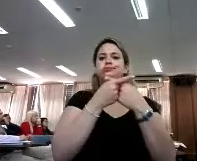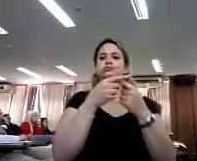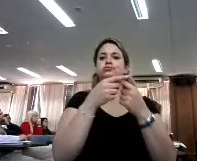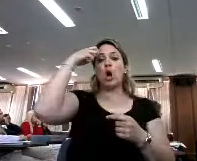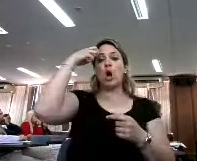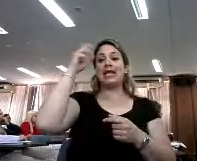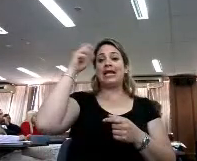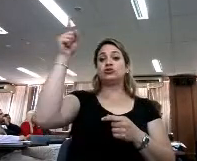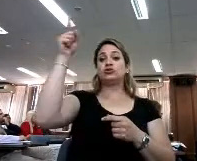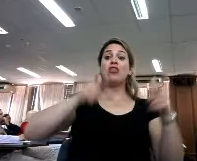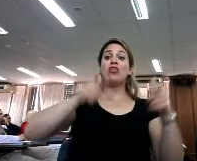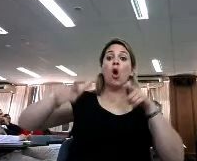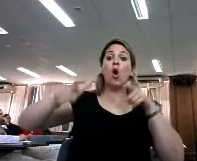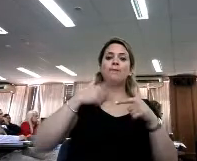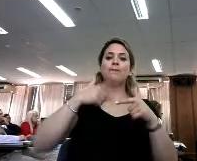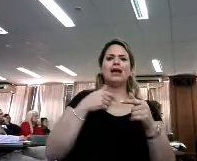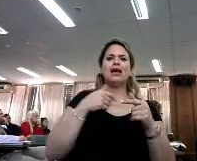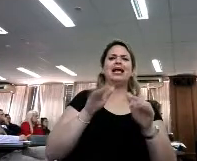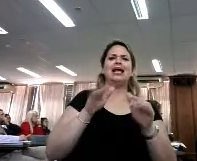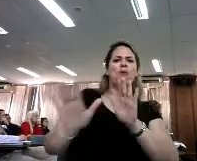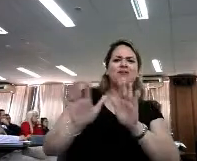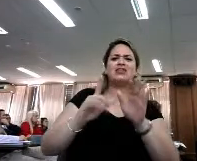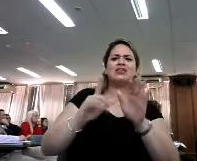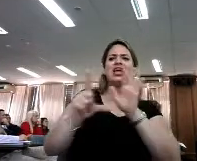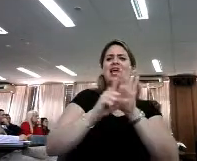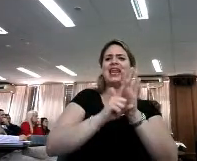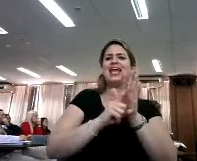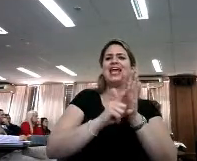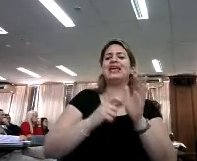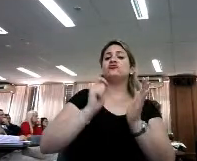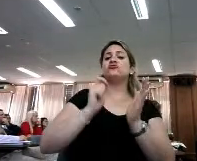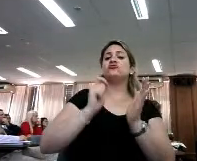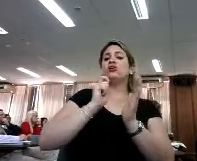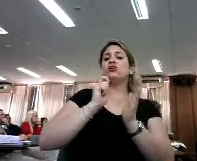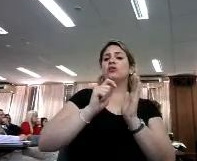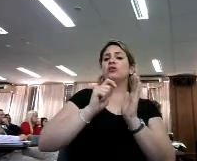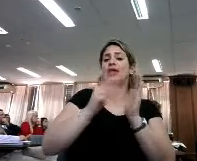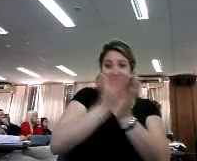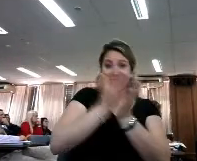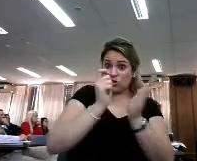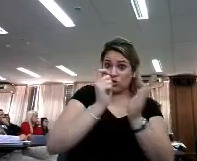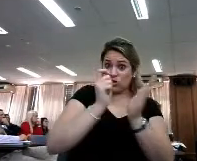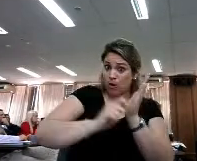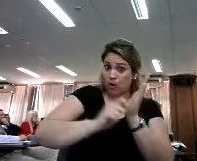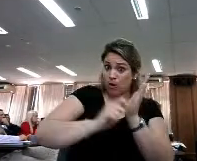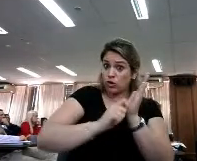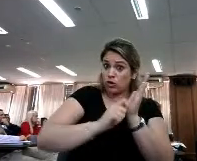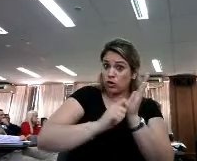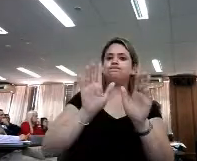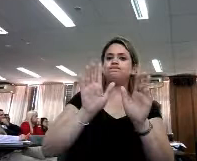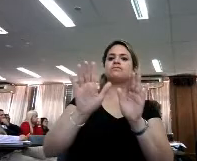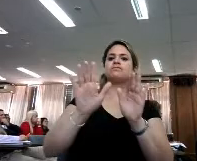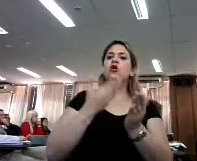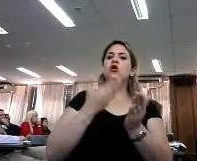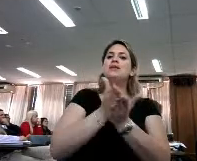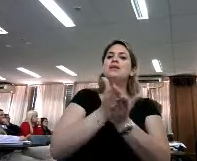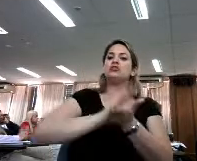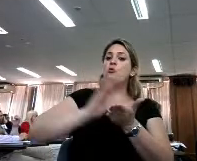colombiano, donde estuvimos defendiendo la reforma a la Ley de Derechos de Autor, se introdujeron algunas nuevas